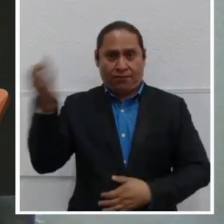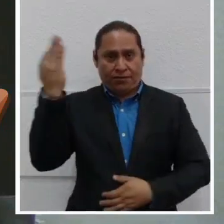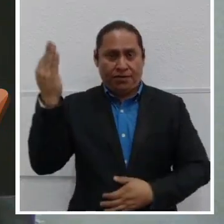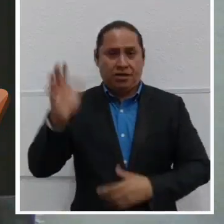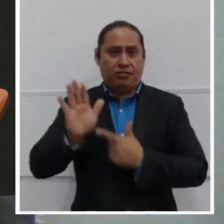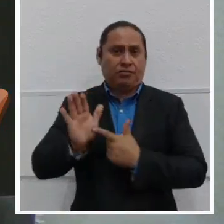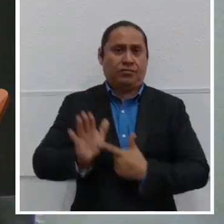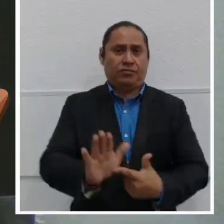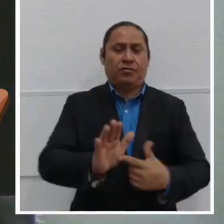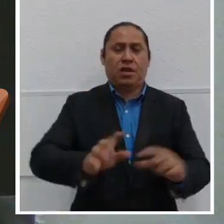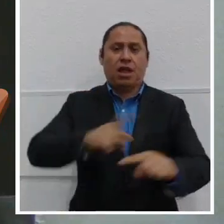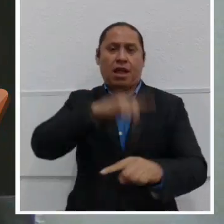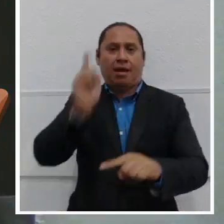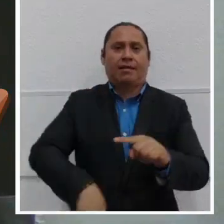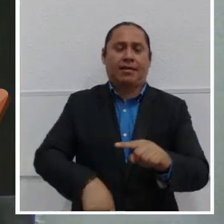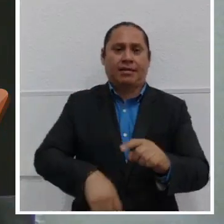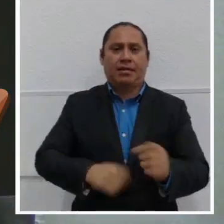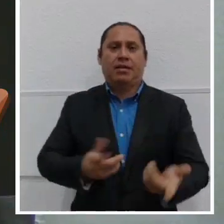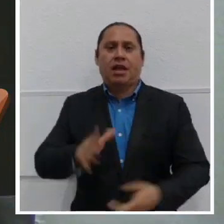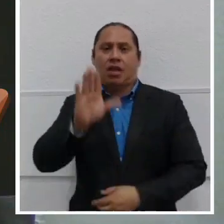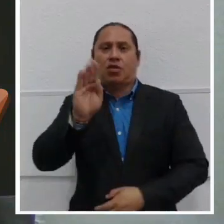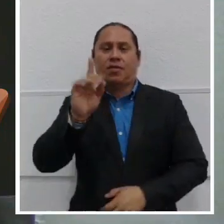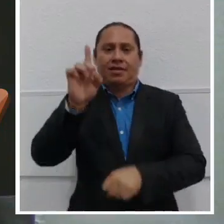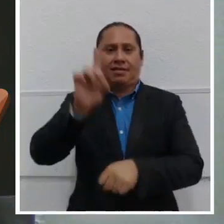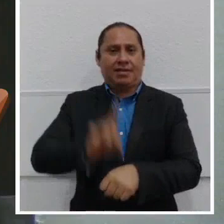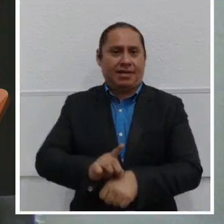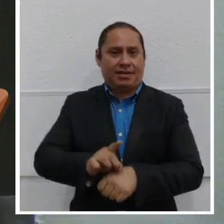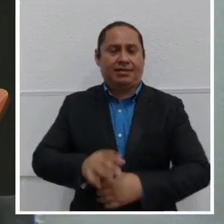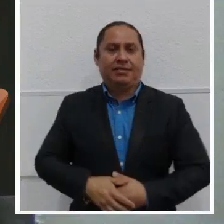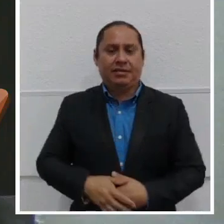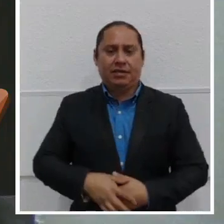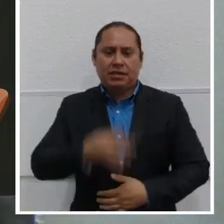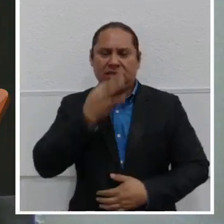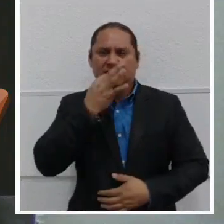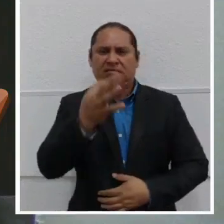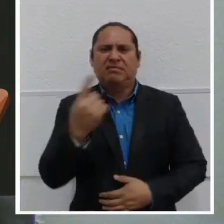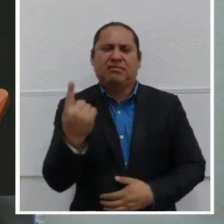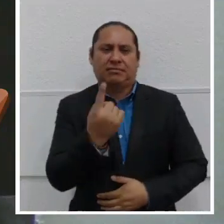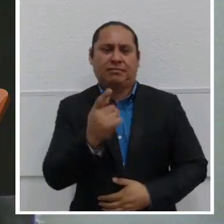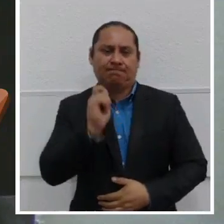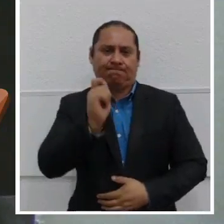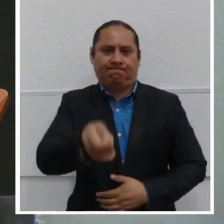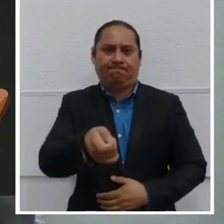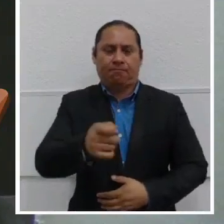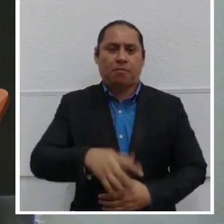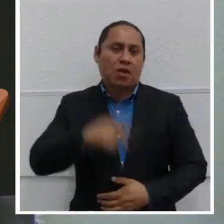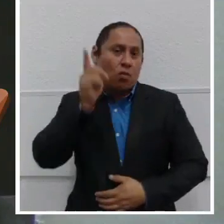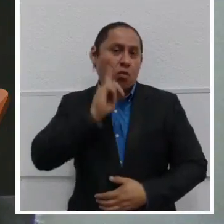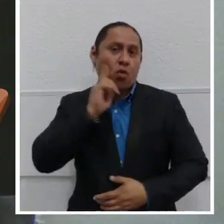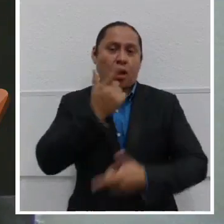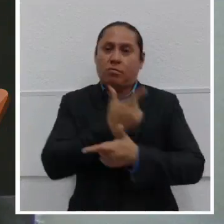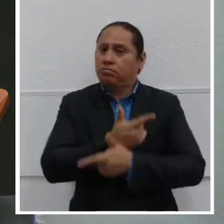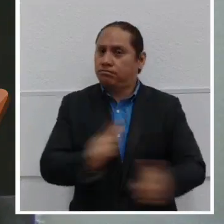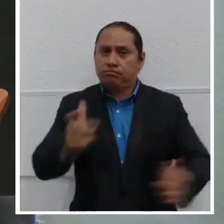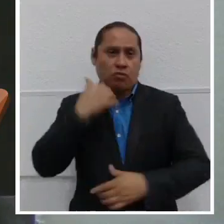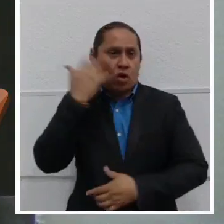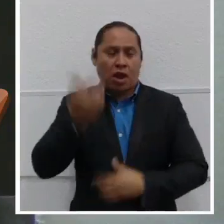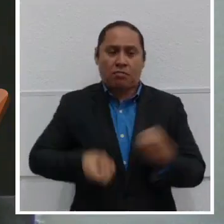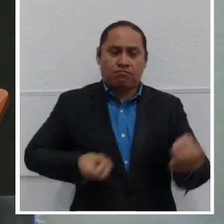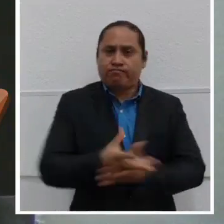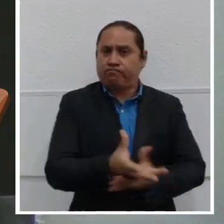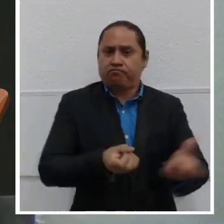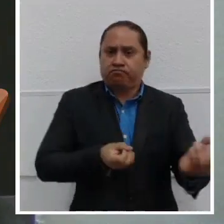presenta es quitarle el término de 90 días qué quiero decir con esto que cualquier mujer puede abortar